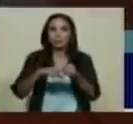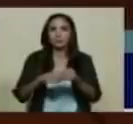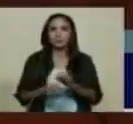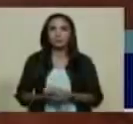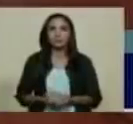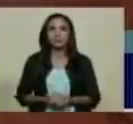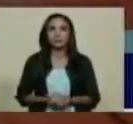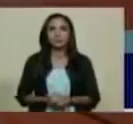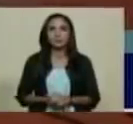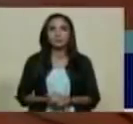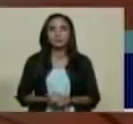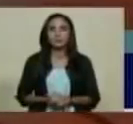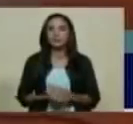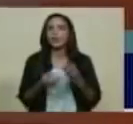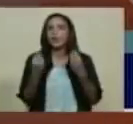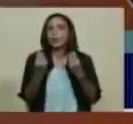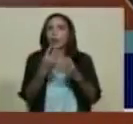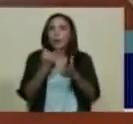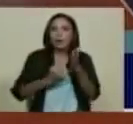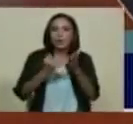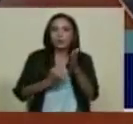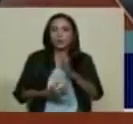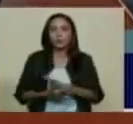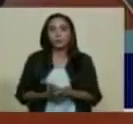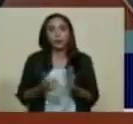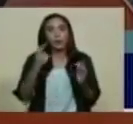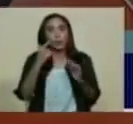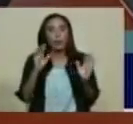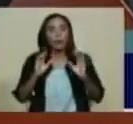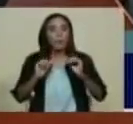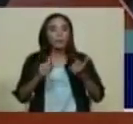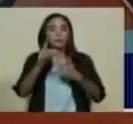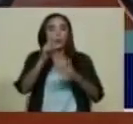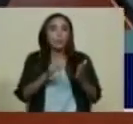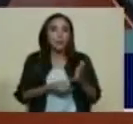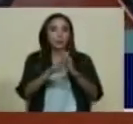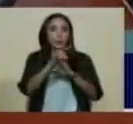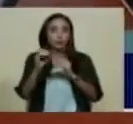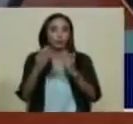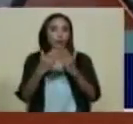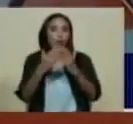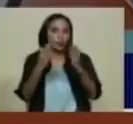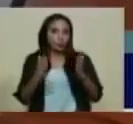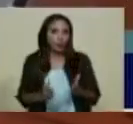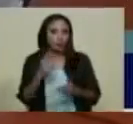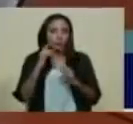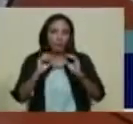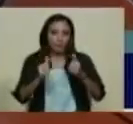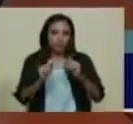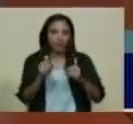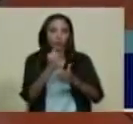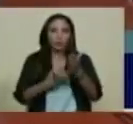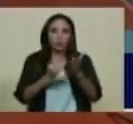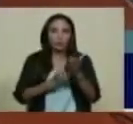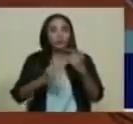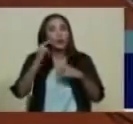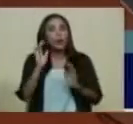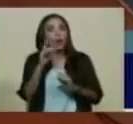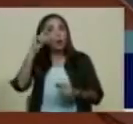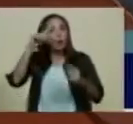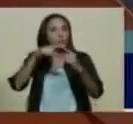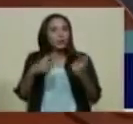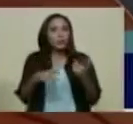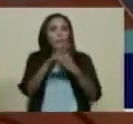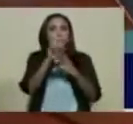Se inicia porque la matrícula aspiramos, estamos arrancando con 1.200 estudiantes, pero aspiramos llevarla a 20.000 estudiantes